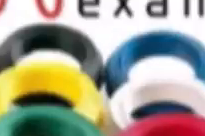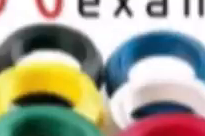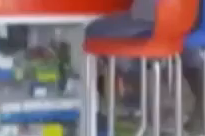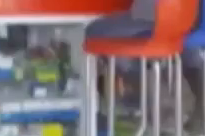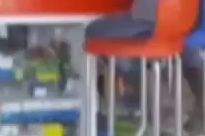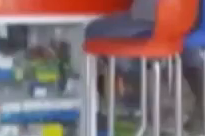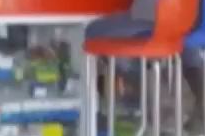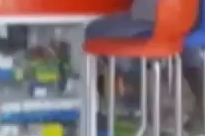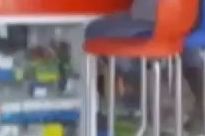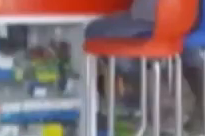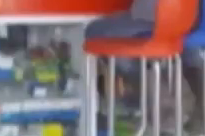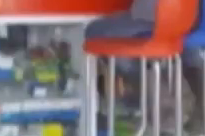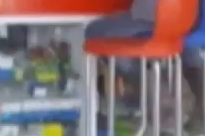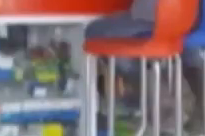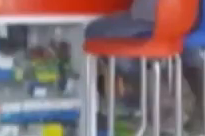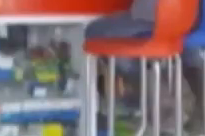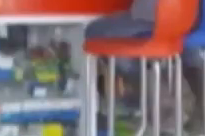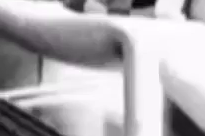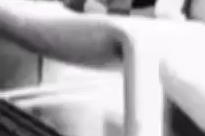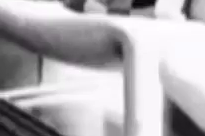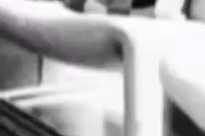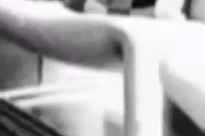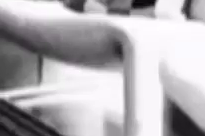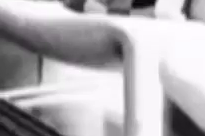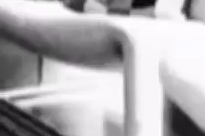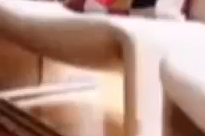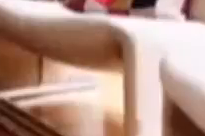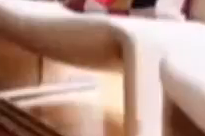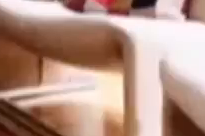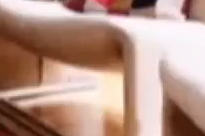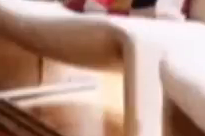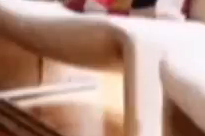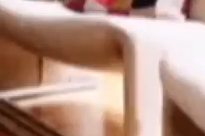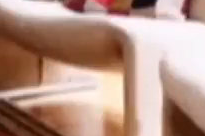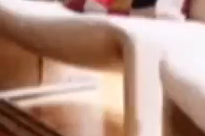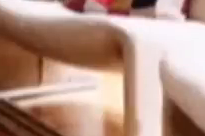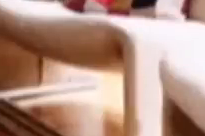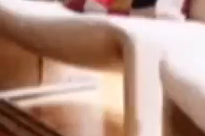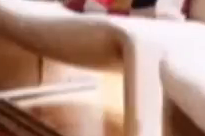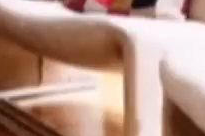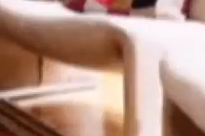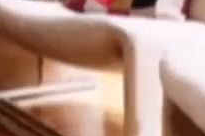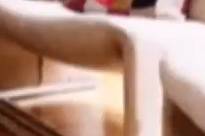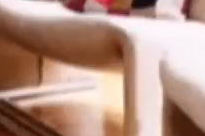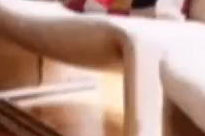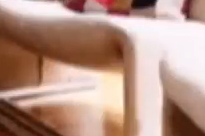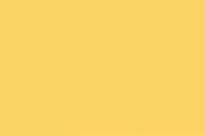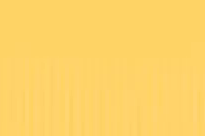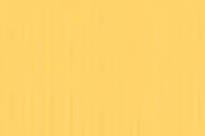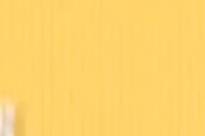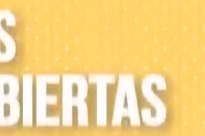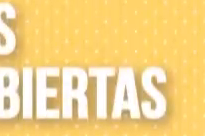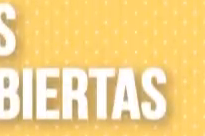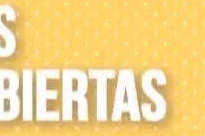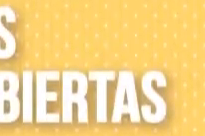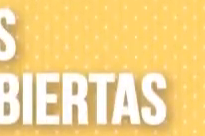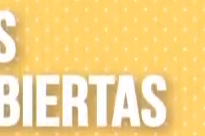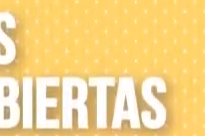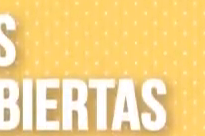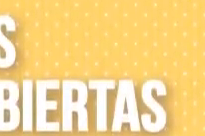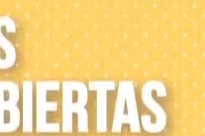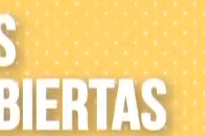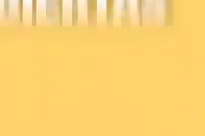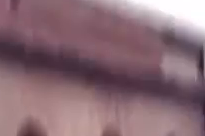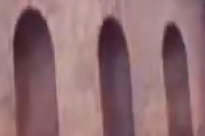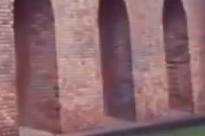calidad en materiales eléctricos. Electrofer, ilumina tu vida. explique por qué el